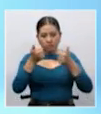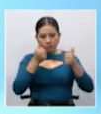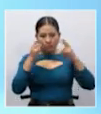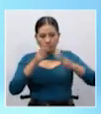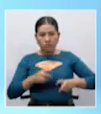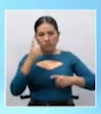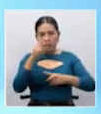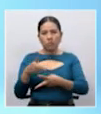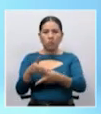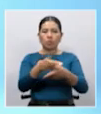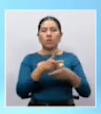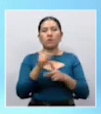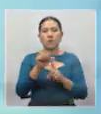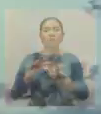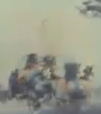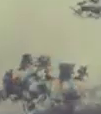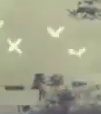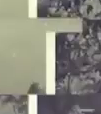medio ambiente.